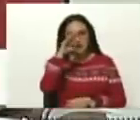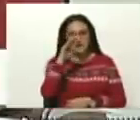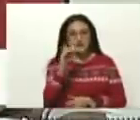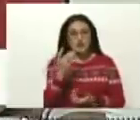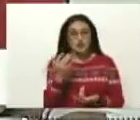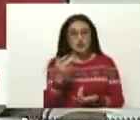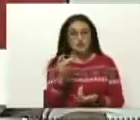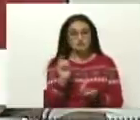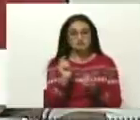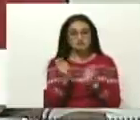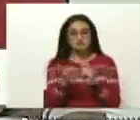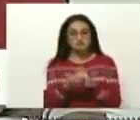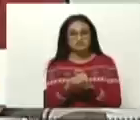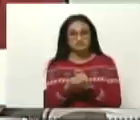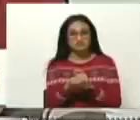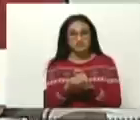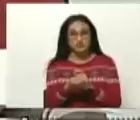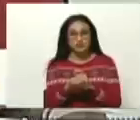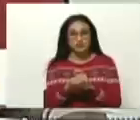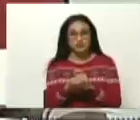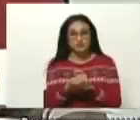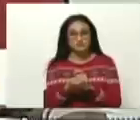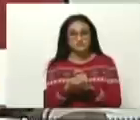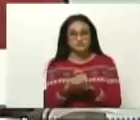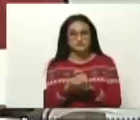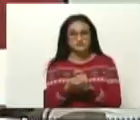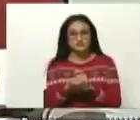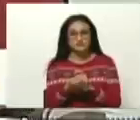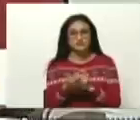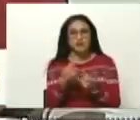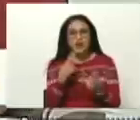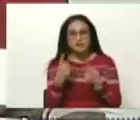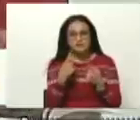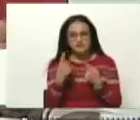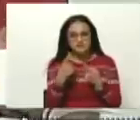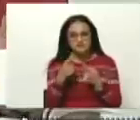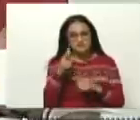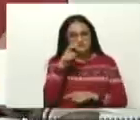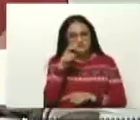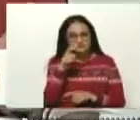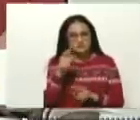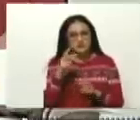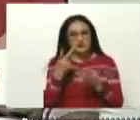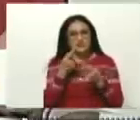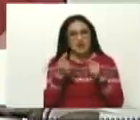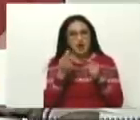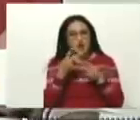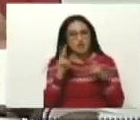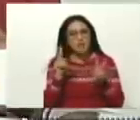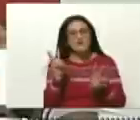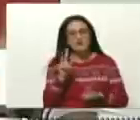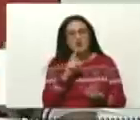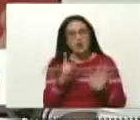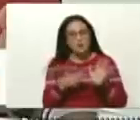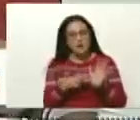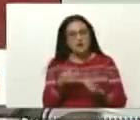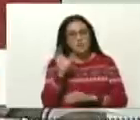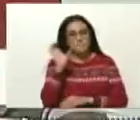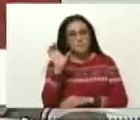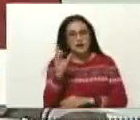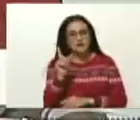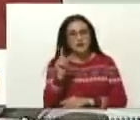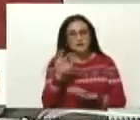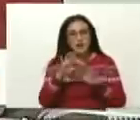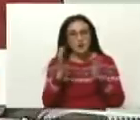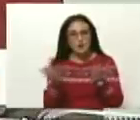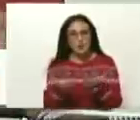pues en facilitador de este diálogo de paz, y aquí está Venezuela cumpliéndole a nuestra patria y al continente